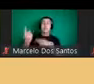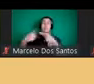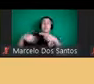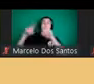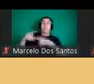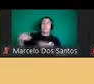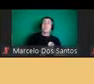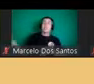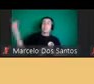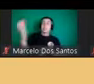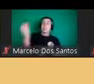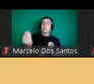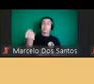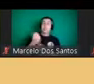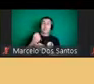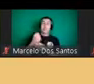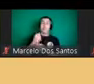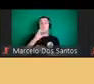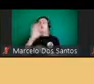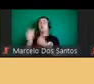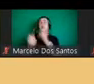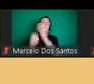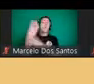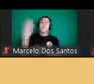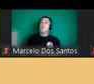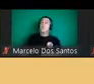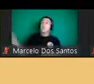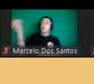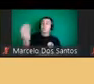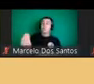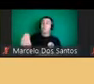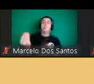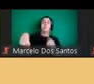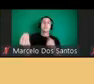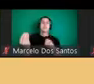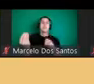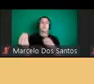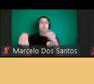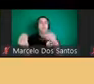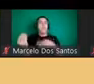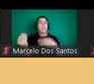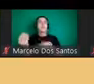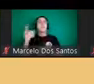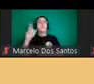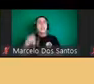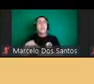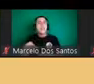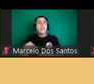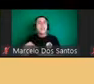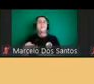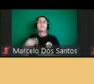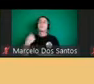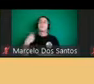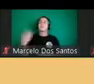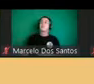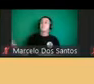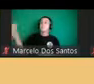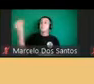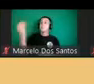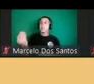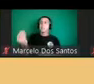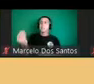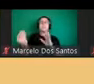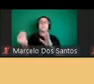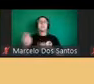mencionaron algunas compañeras que hablaron antes, el tema de tener identificado un compañero o referente